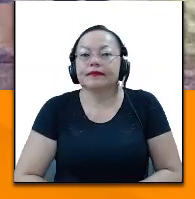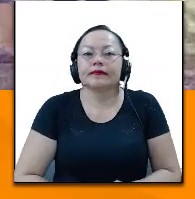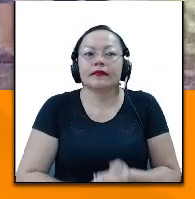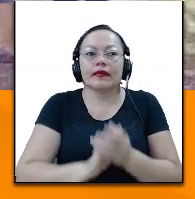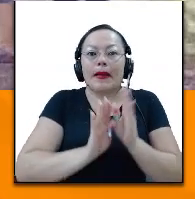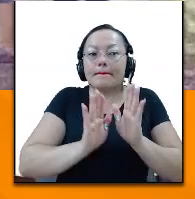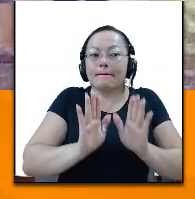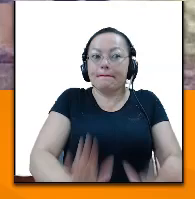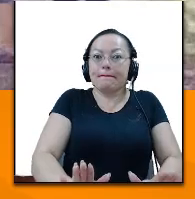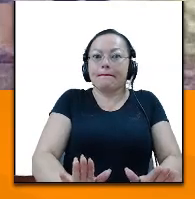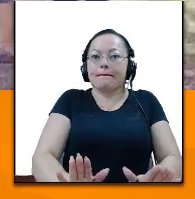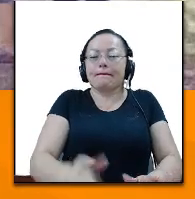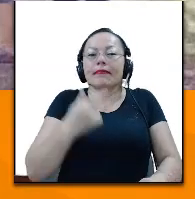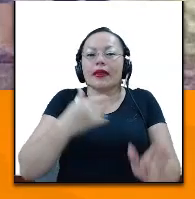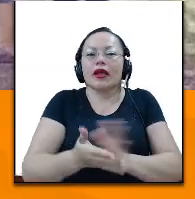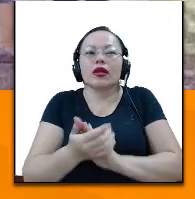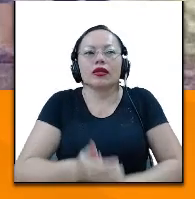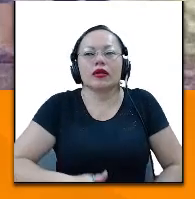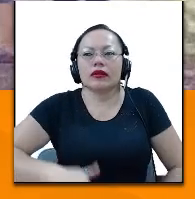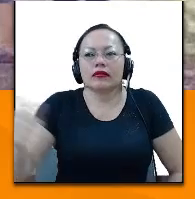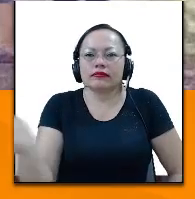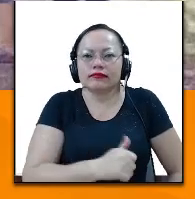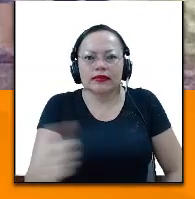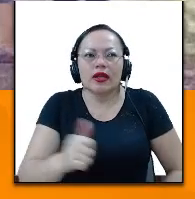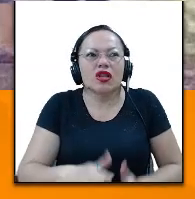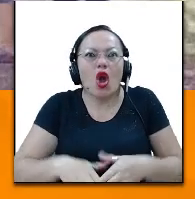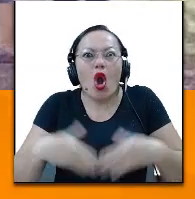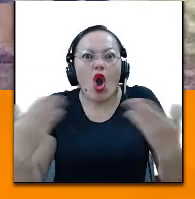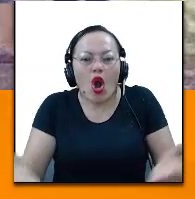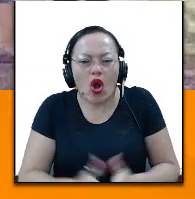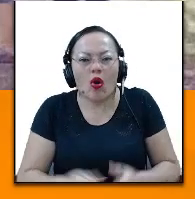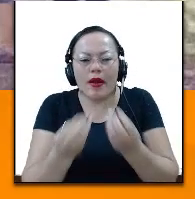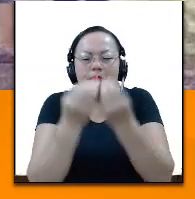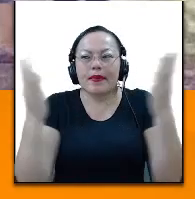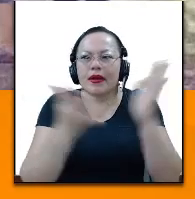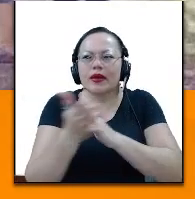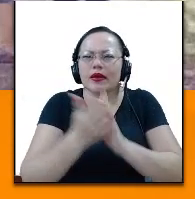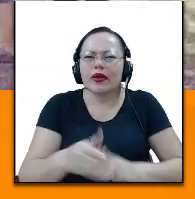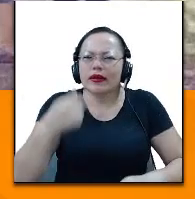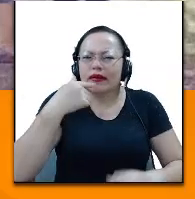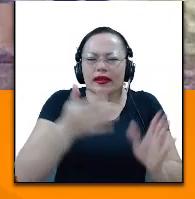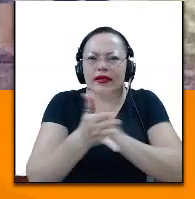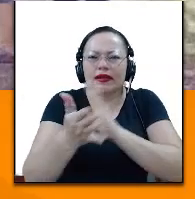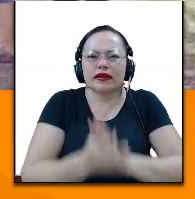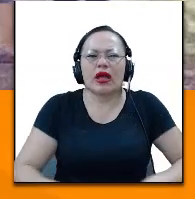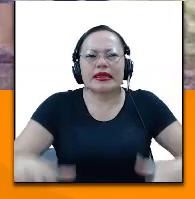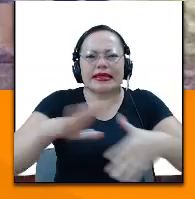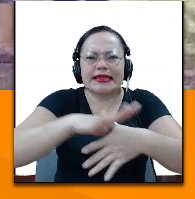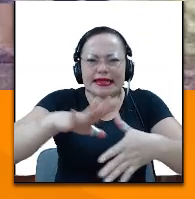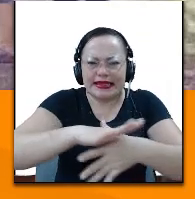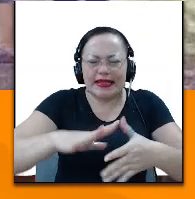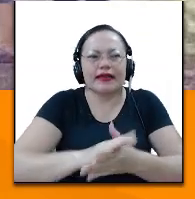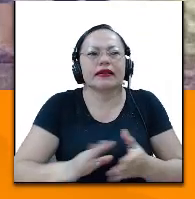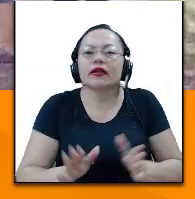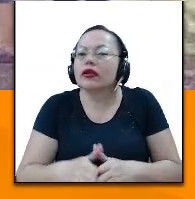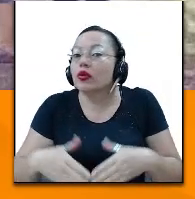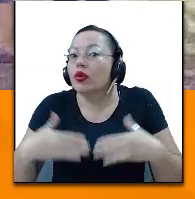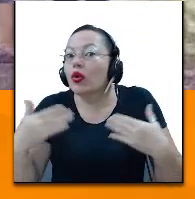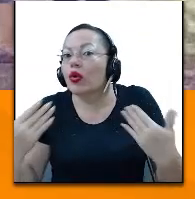Restrínjase el servicio público de transporte terrestre de personas en la modalidad de taxi, el